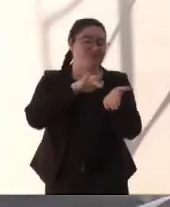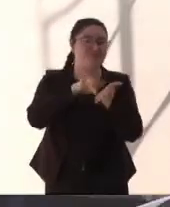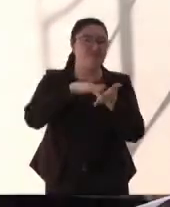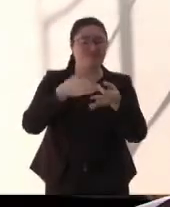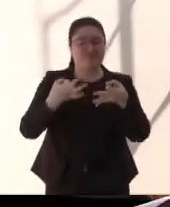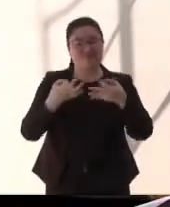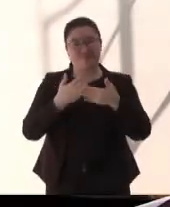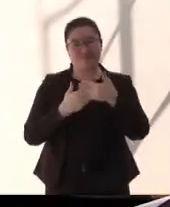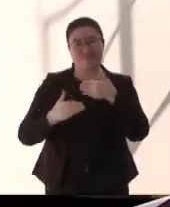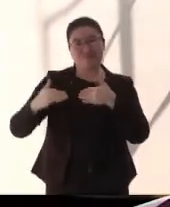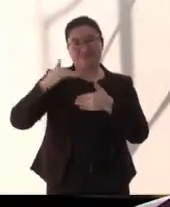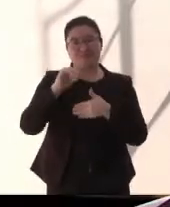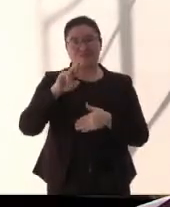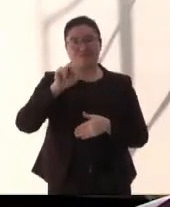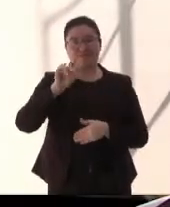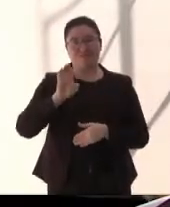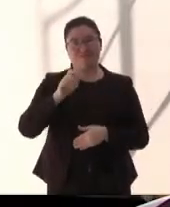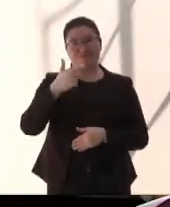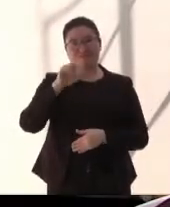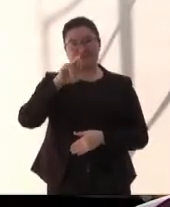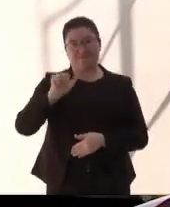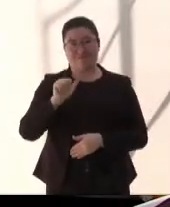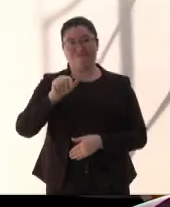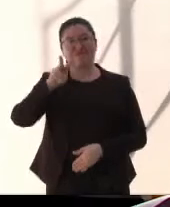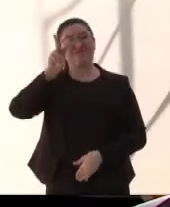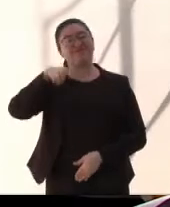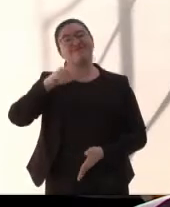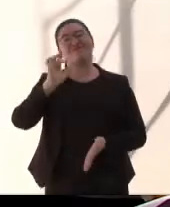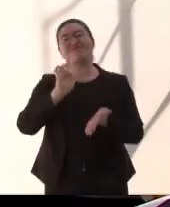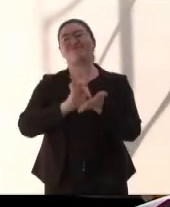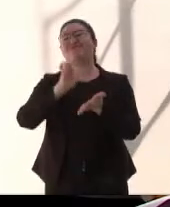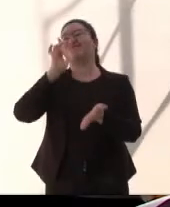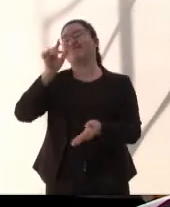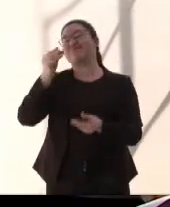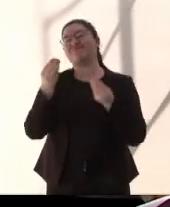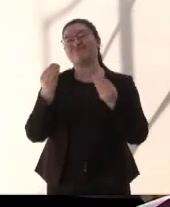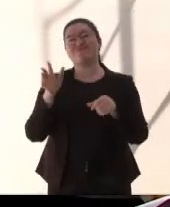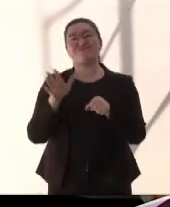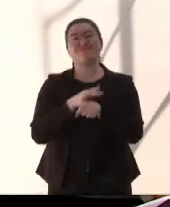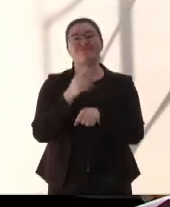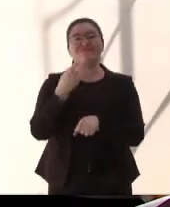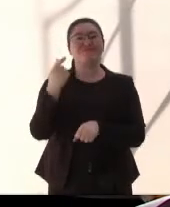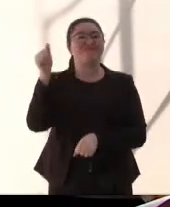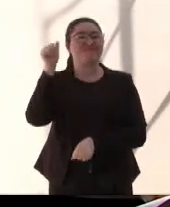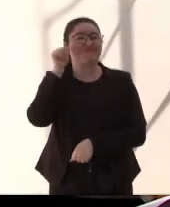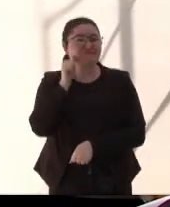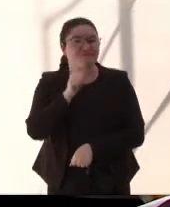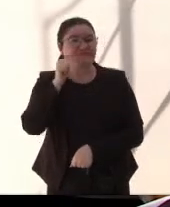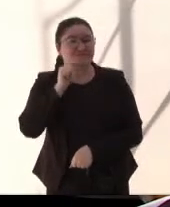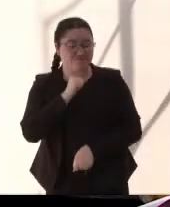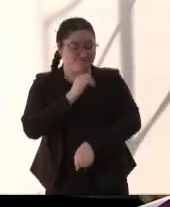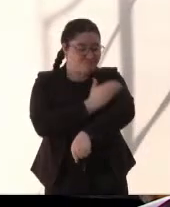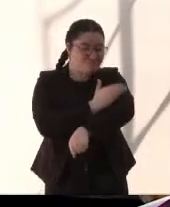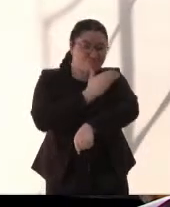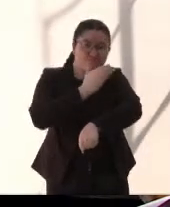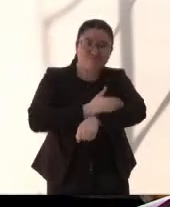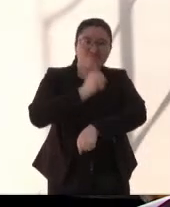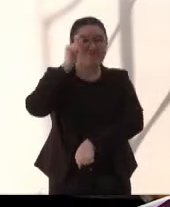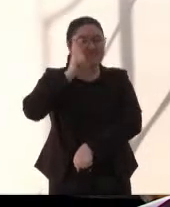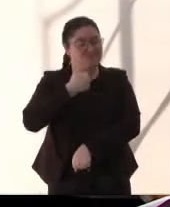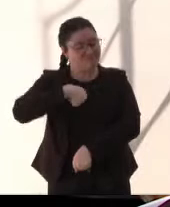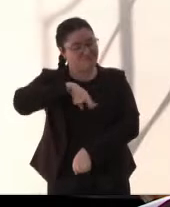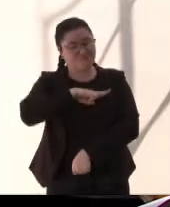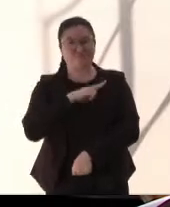Rafael Guerra, muchísimas gracias por siempre acompañarnos, por siempre estar presente en las acciones que